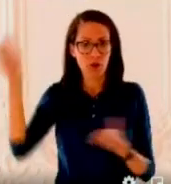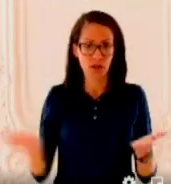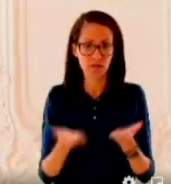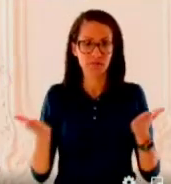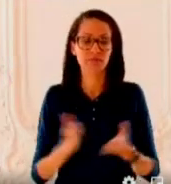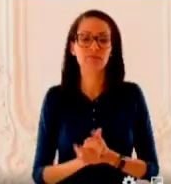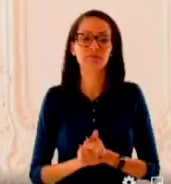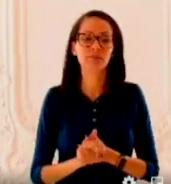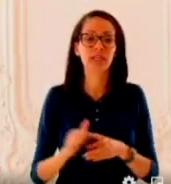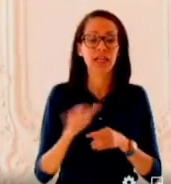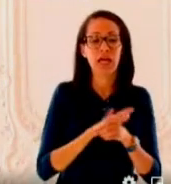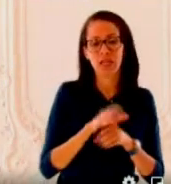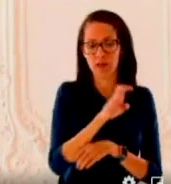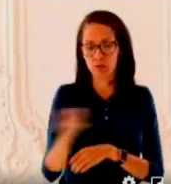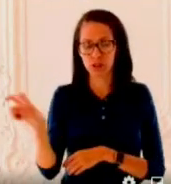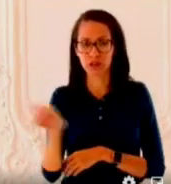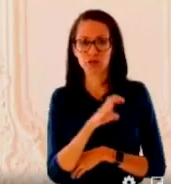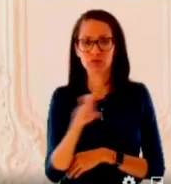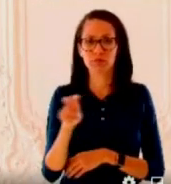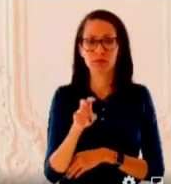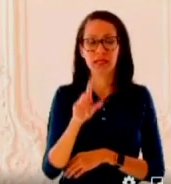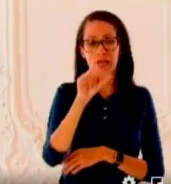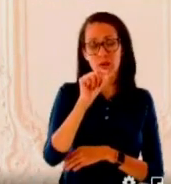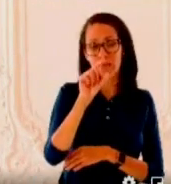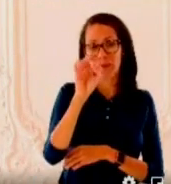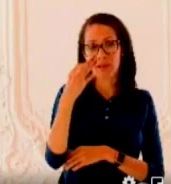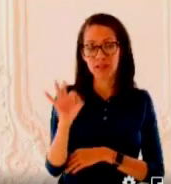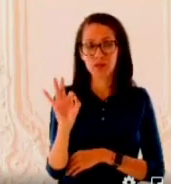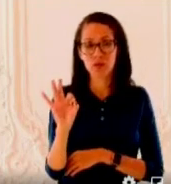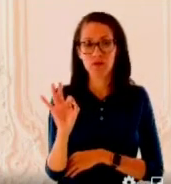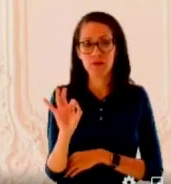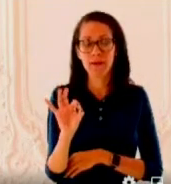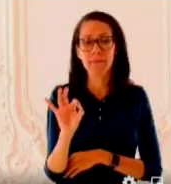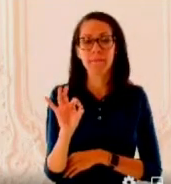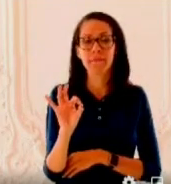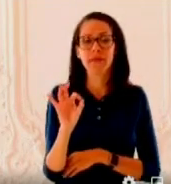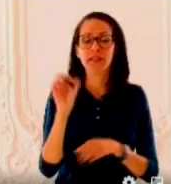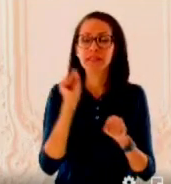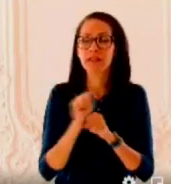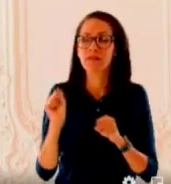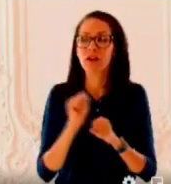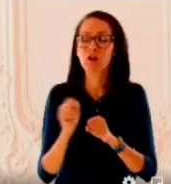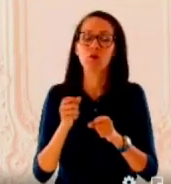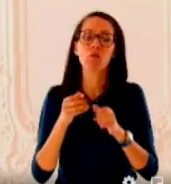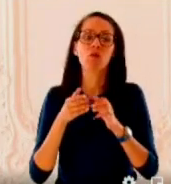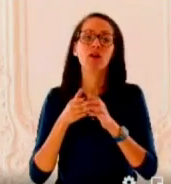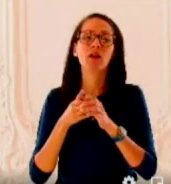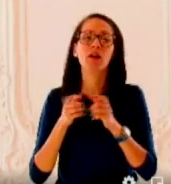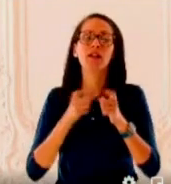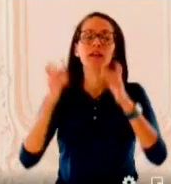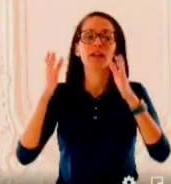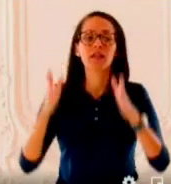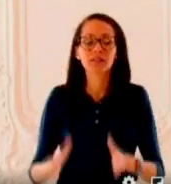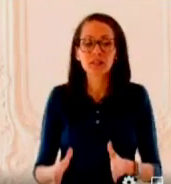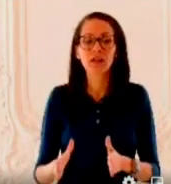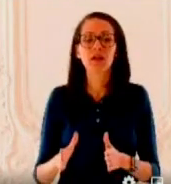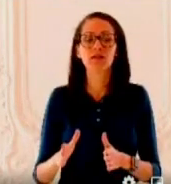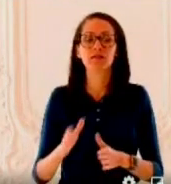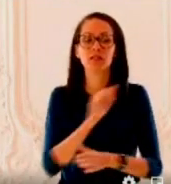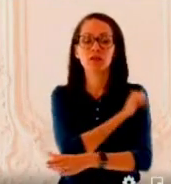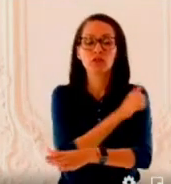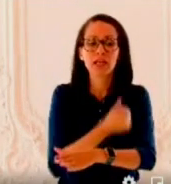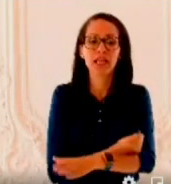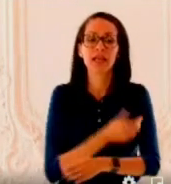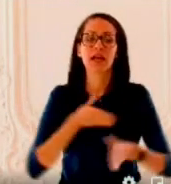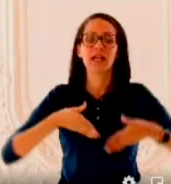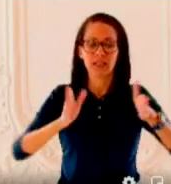área de la transportación. Desde el 2019 se desempeña como la directora ejecutiva de la Autoridad de Carreteras y